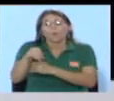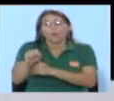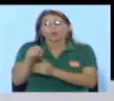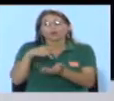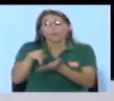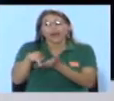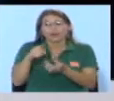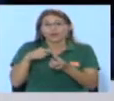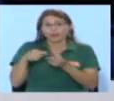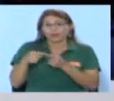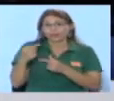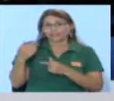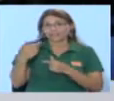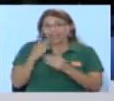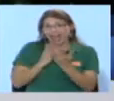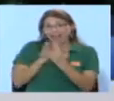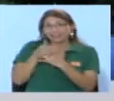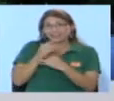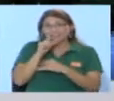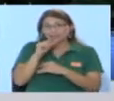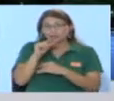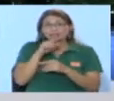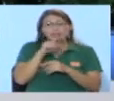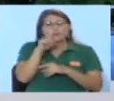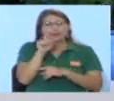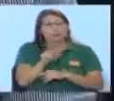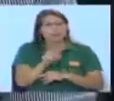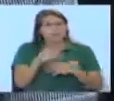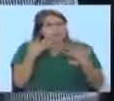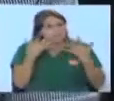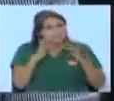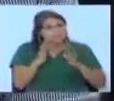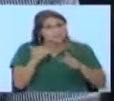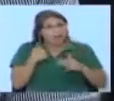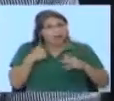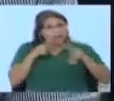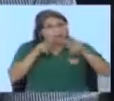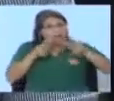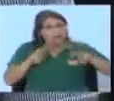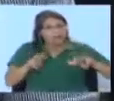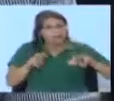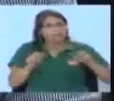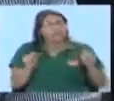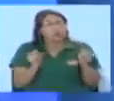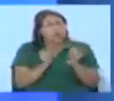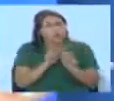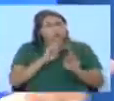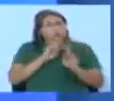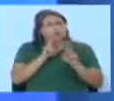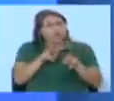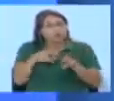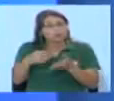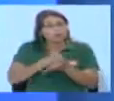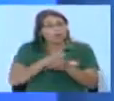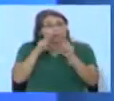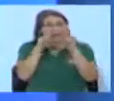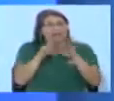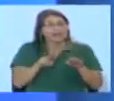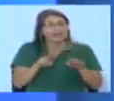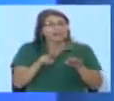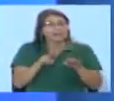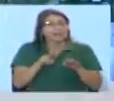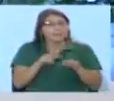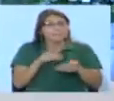existen análisis de los resultados con respecto al cobro de internet de prepago, si mejoró o no, porque eso es un poco lo que nos dicen. Es que